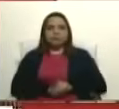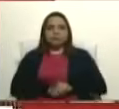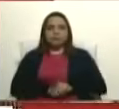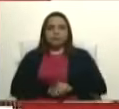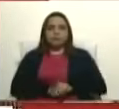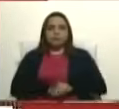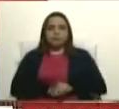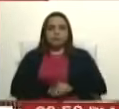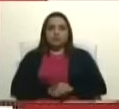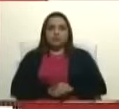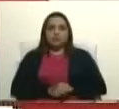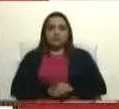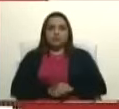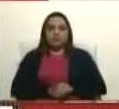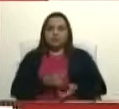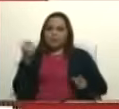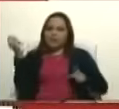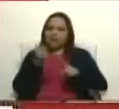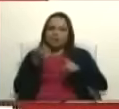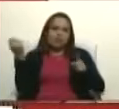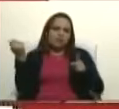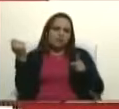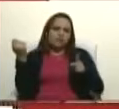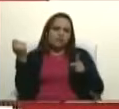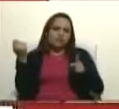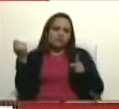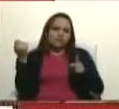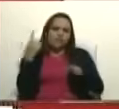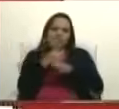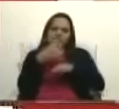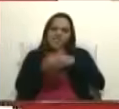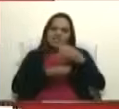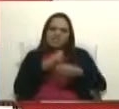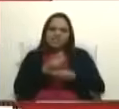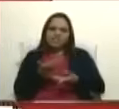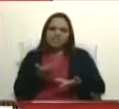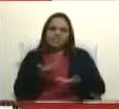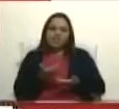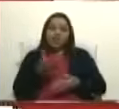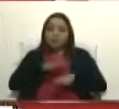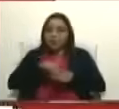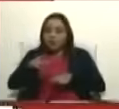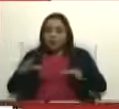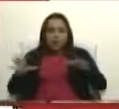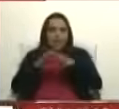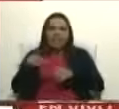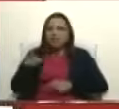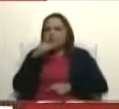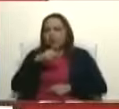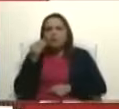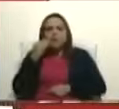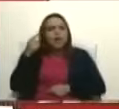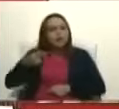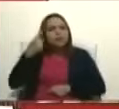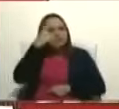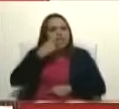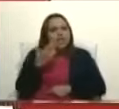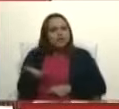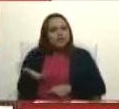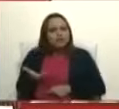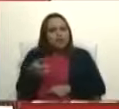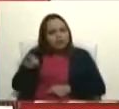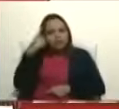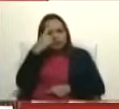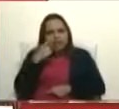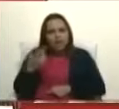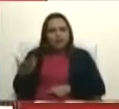Un martillazo en un dedo se van a dar. Porque esto es vinculante, esto no es una mamadera de gallo, es en serio. Es en